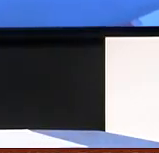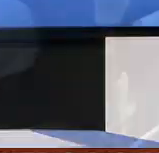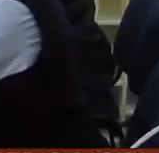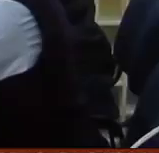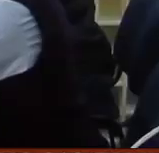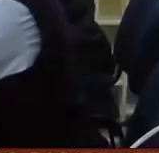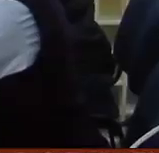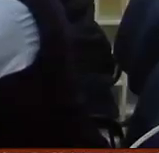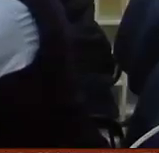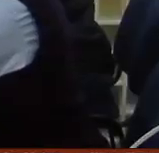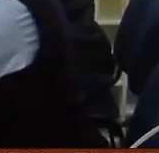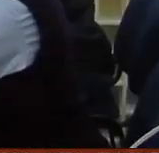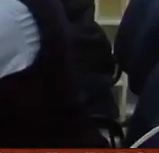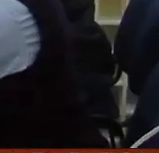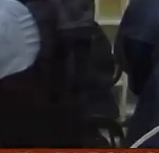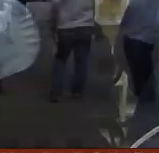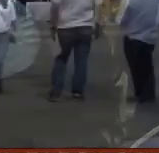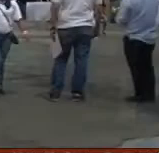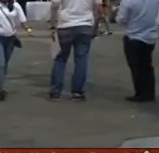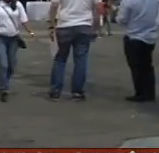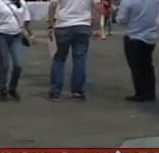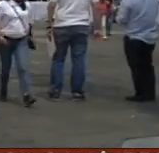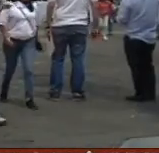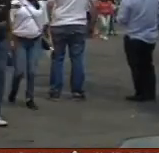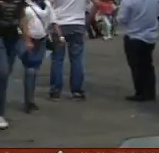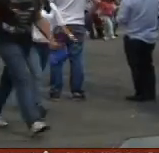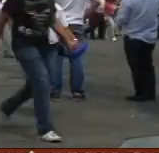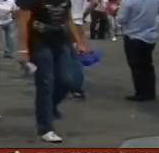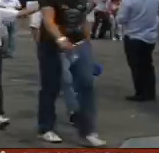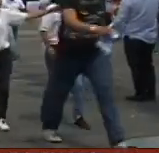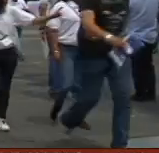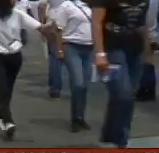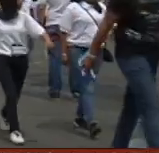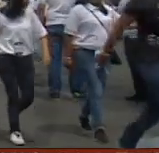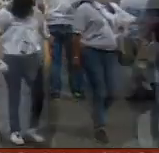de encuentro para los amantes de la tecnología y la innovación.